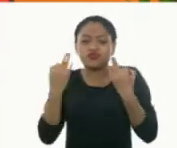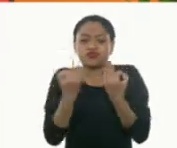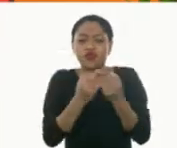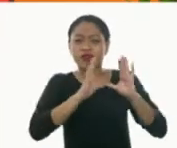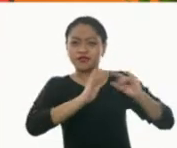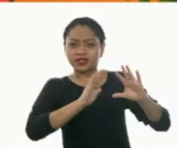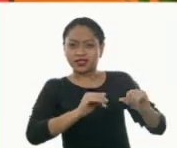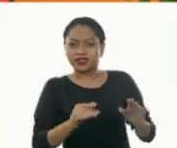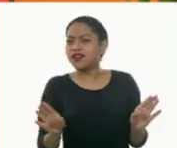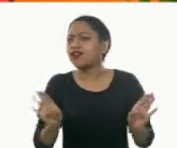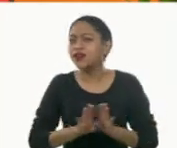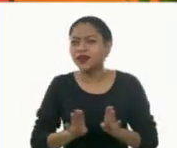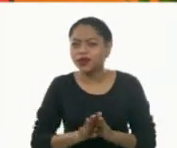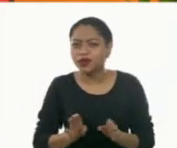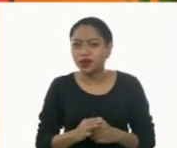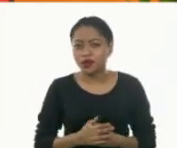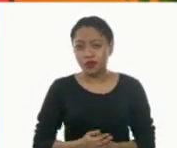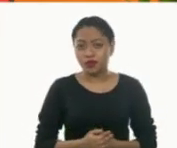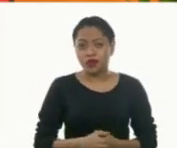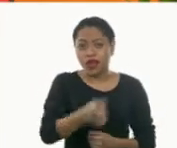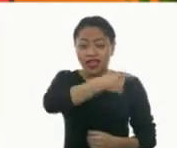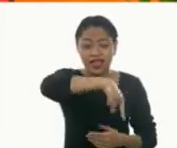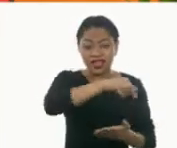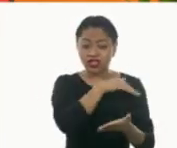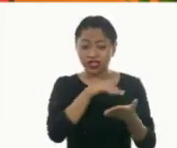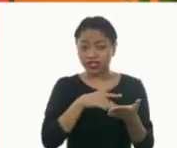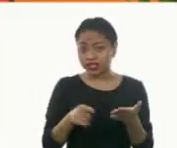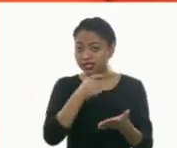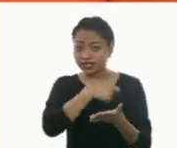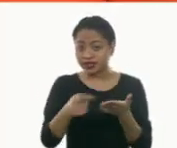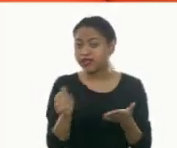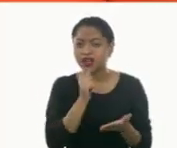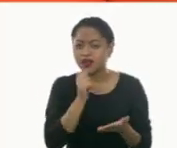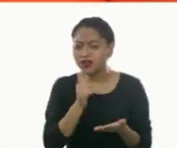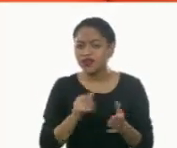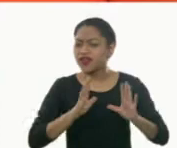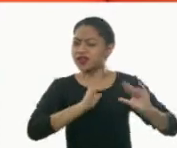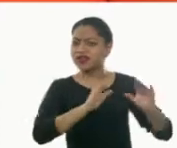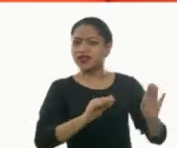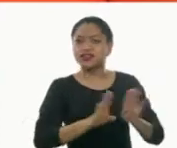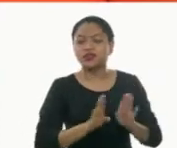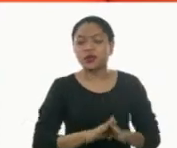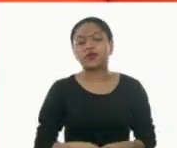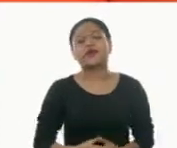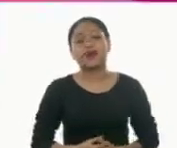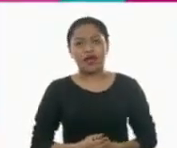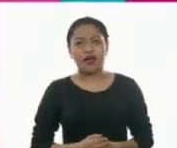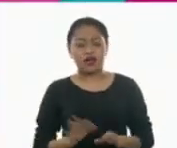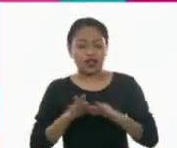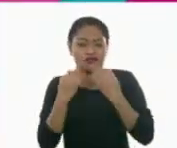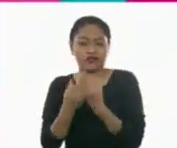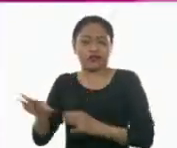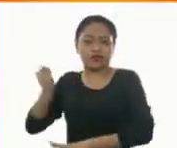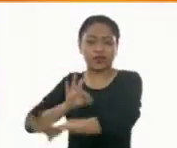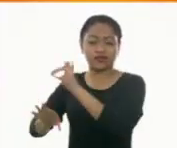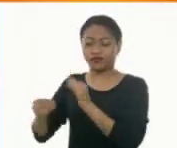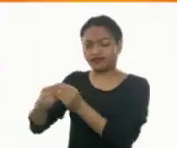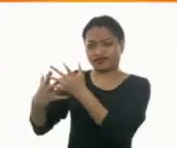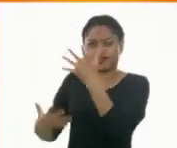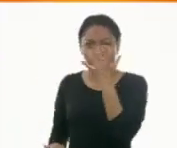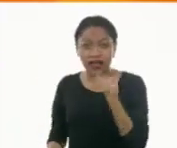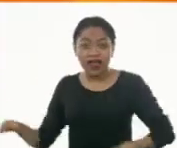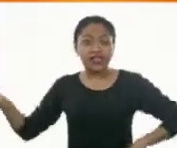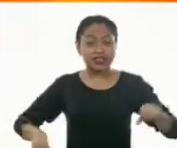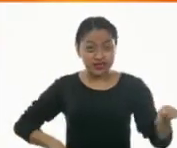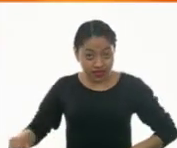alumnas y alumnos que aún no han accedido a la lectura y a la escritura? Sí, claro que sí. Se pueden implementar un montón de